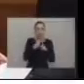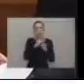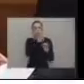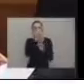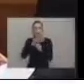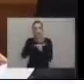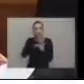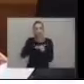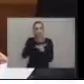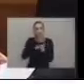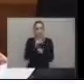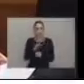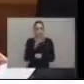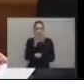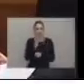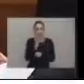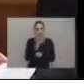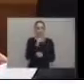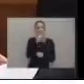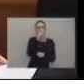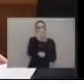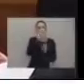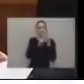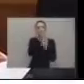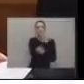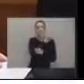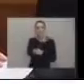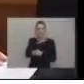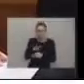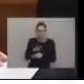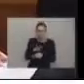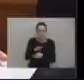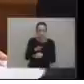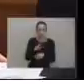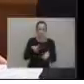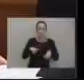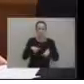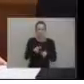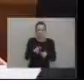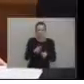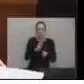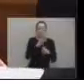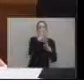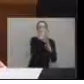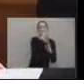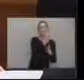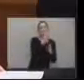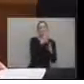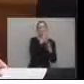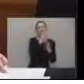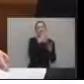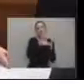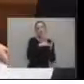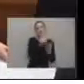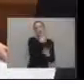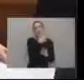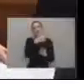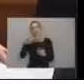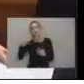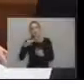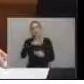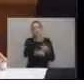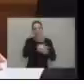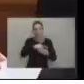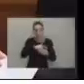once primeros meses de 2014, la suma de nuestras exportaciones alcanza la cifra de 3.551 millones,